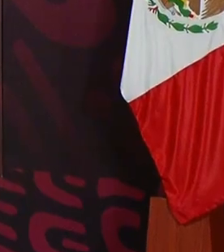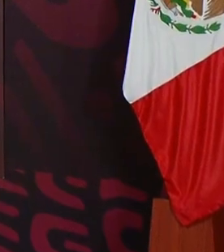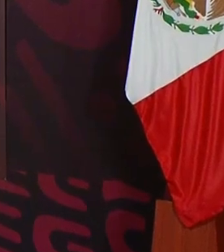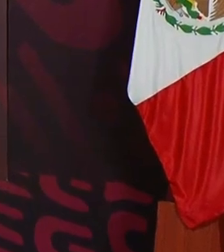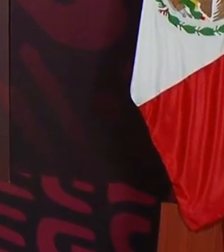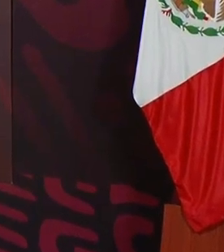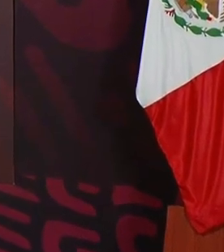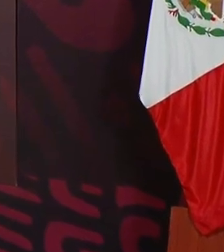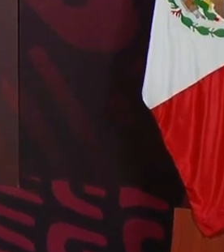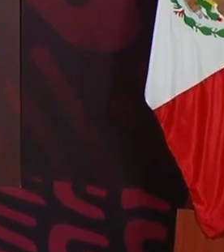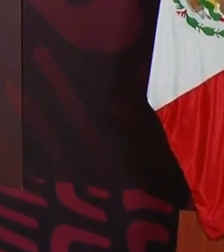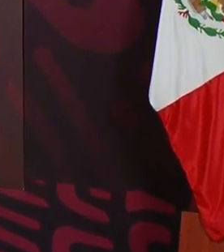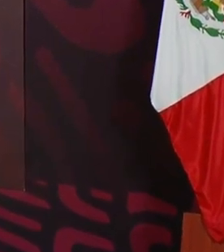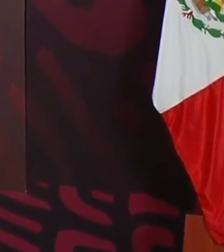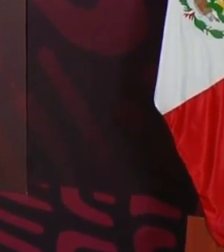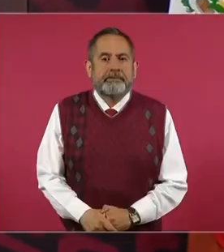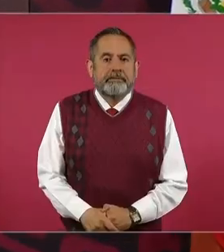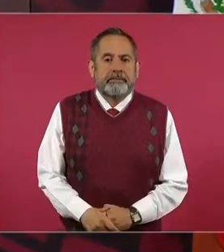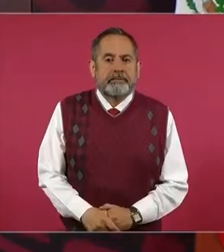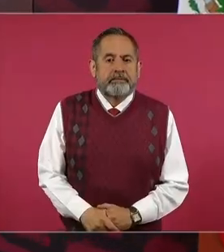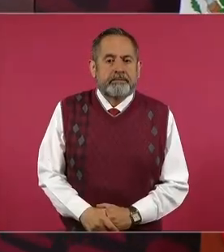de la doctora